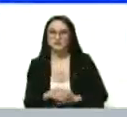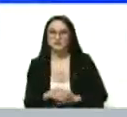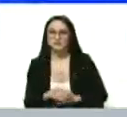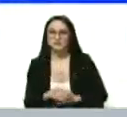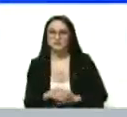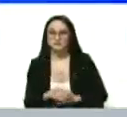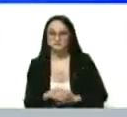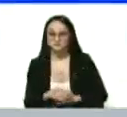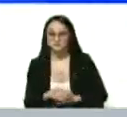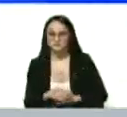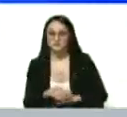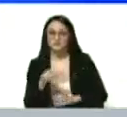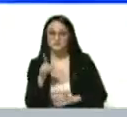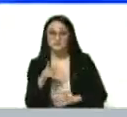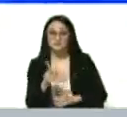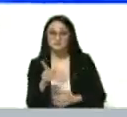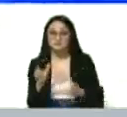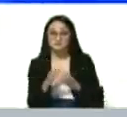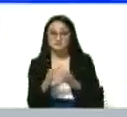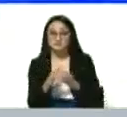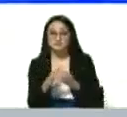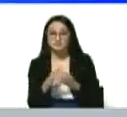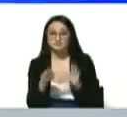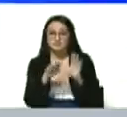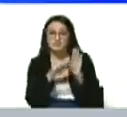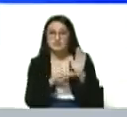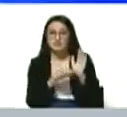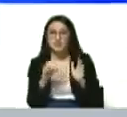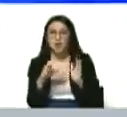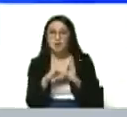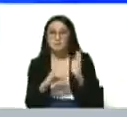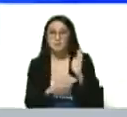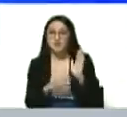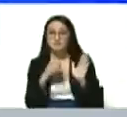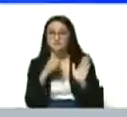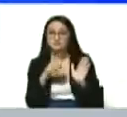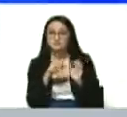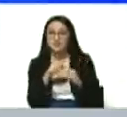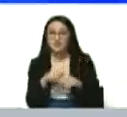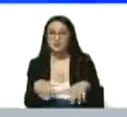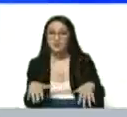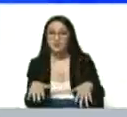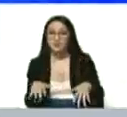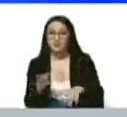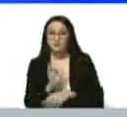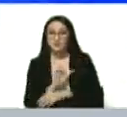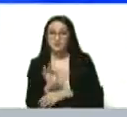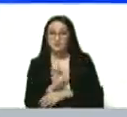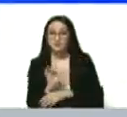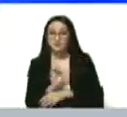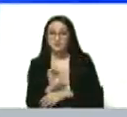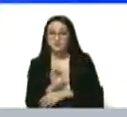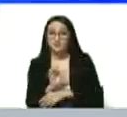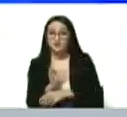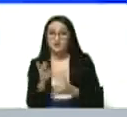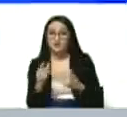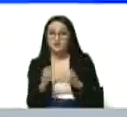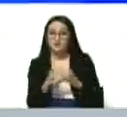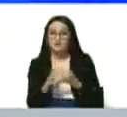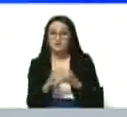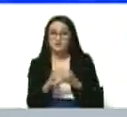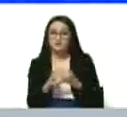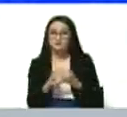En este encuentro, el estatuto de la OPEP, el cual establece la estructura y las funciones de la organización,